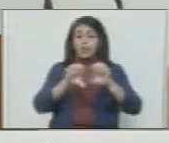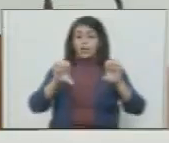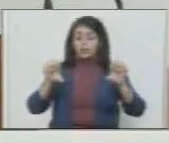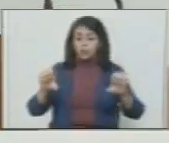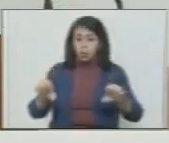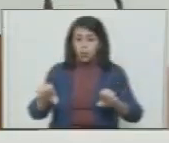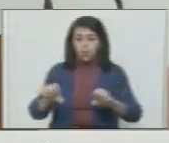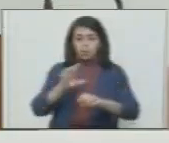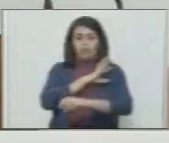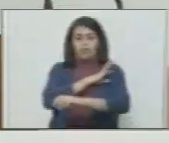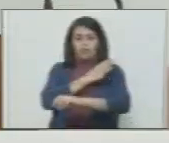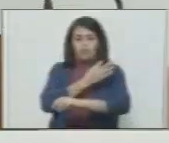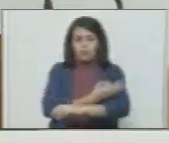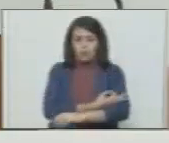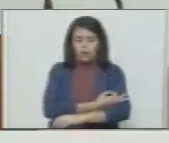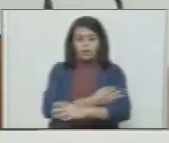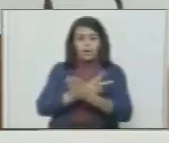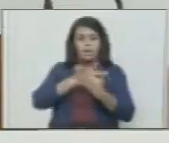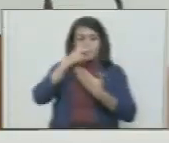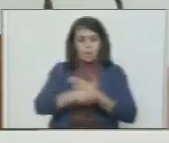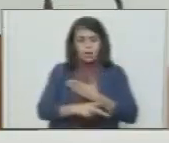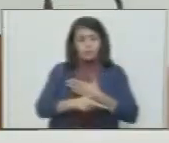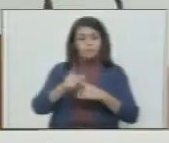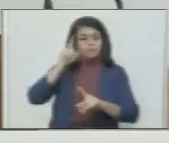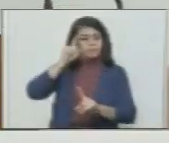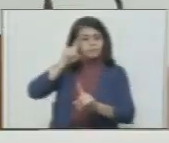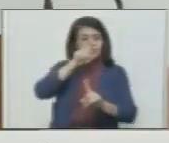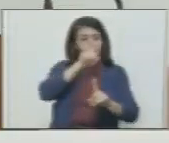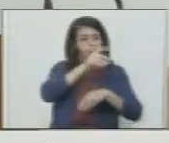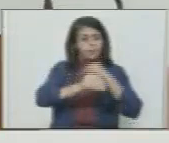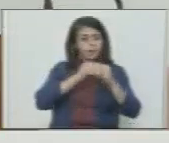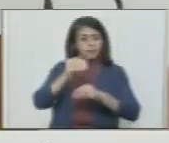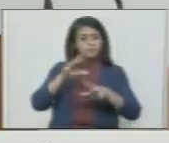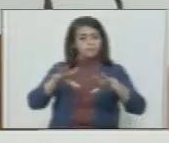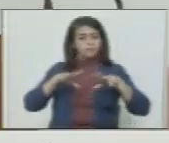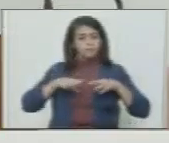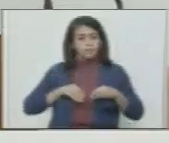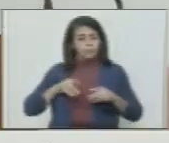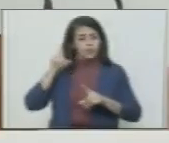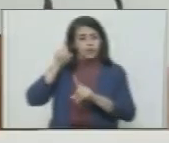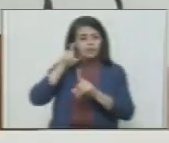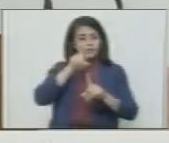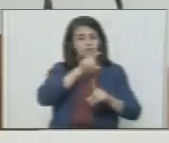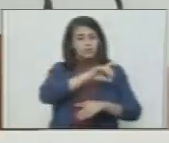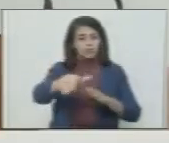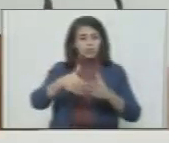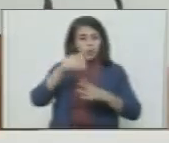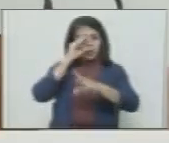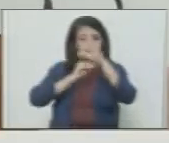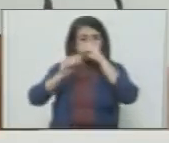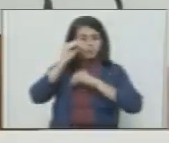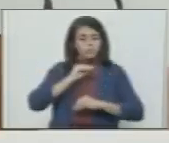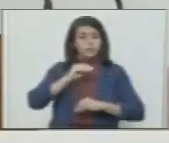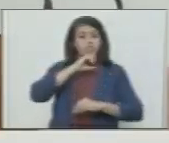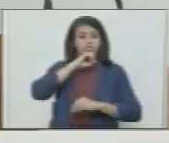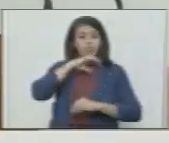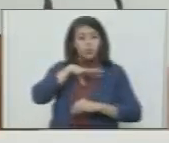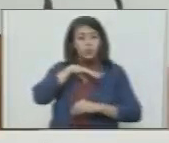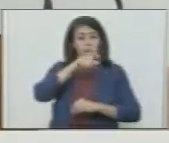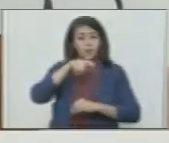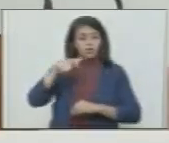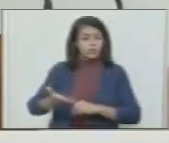ámbito educativo con el fortalecimiento de planes y programas formativos dirigidos al reconocimiento, enseñanza y aprendizaje de